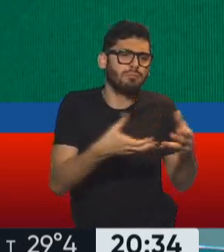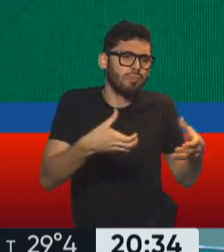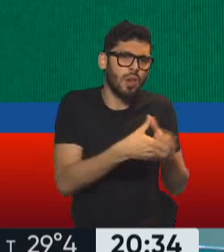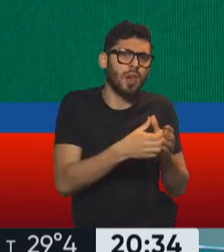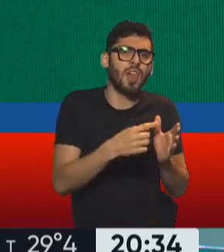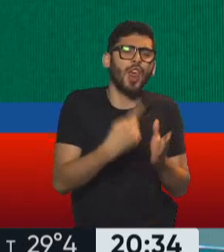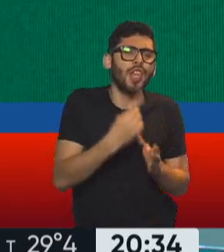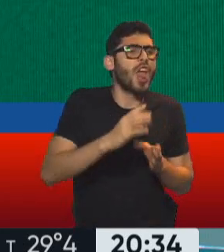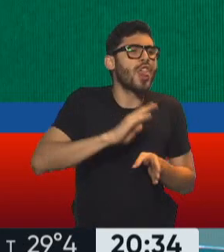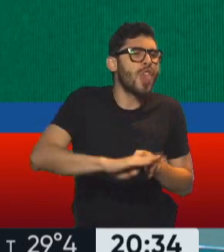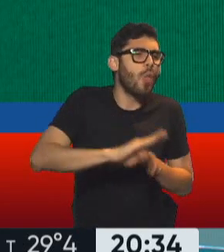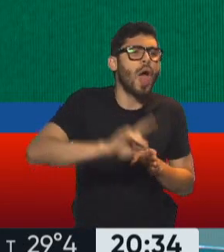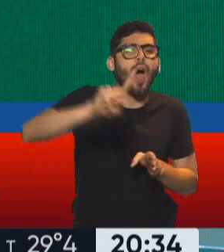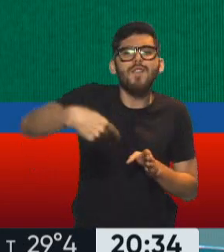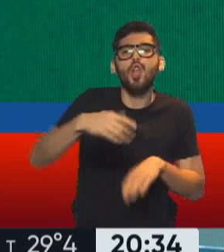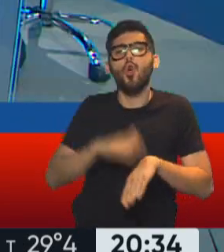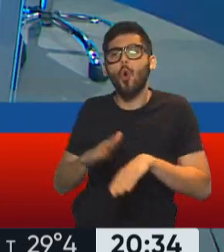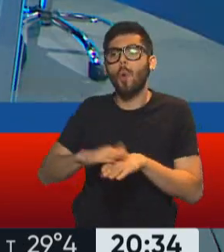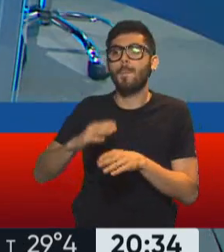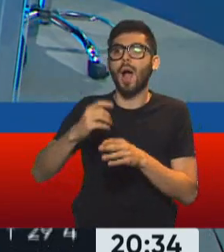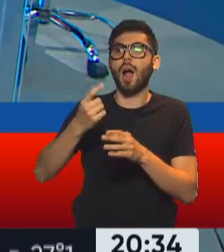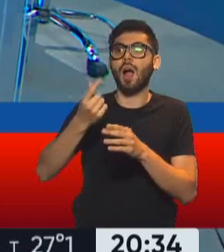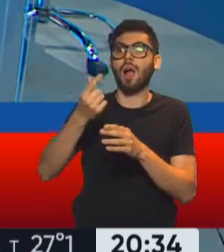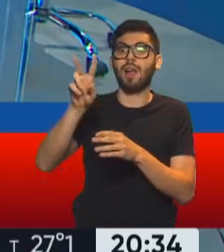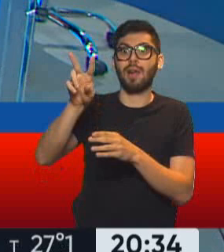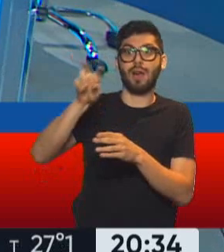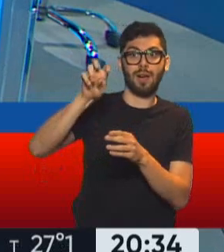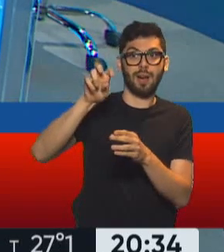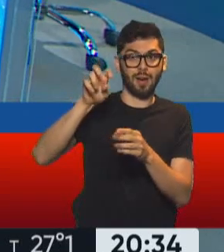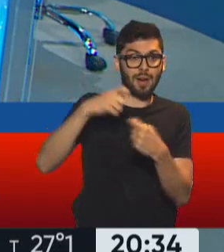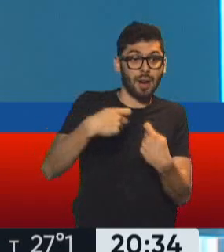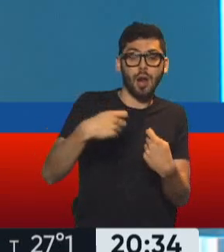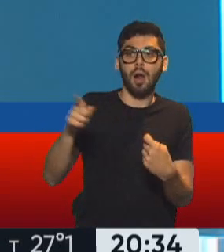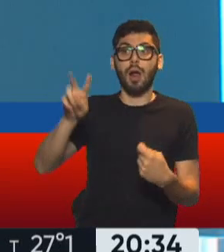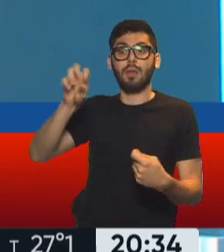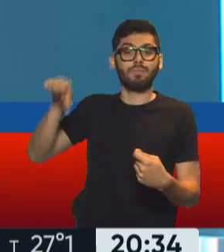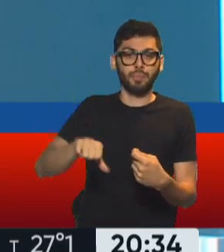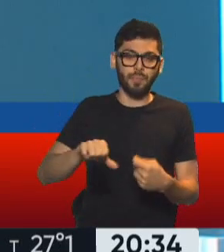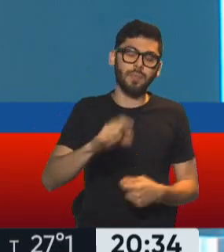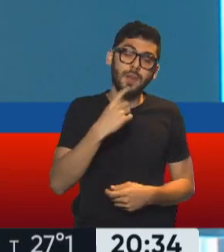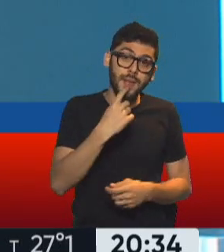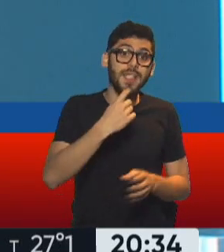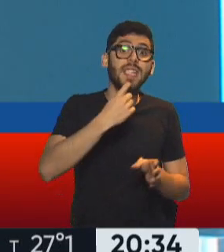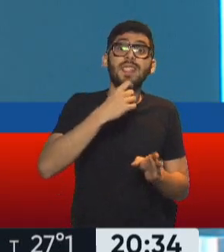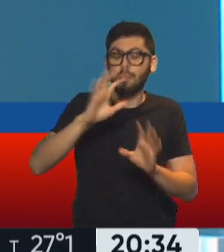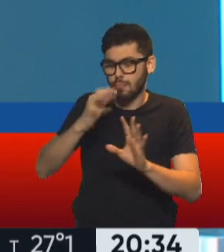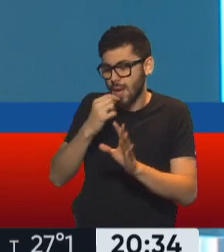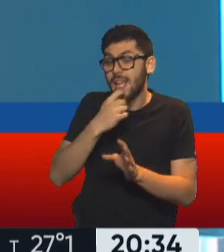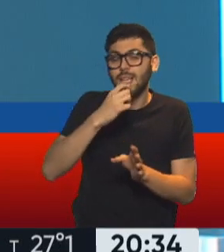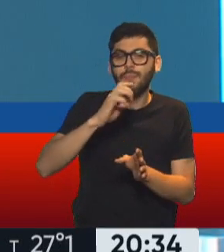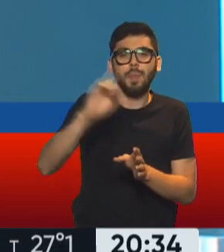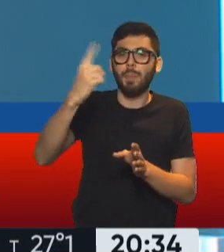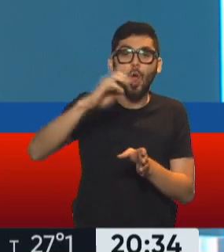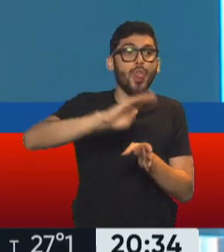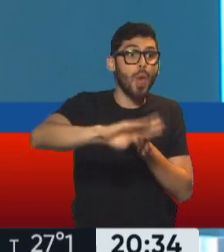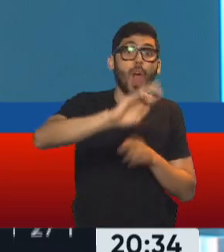la deuda es hija del déficit. Lo bueno, repite la Vidal, deuda, lo repite Macri. Si se hubiera tomado deuda en dólares, primer error